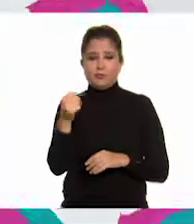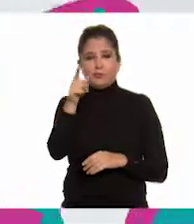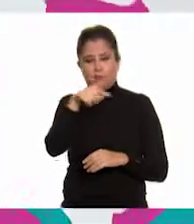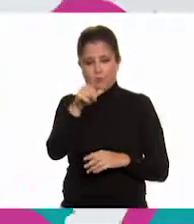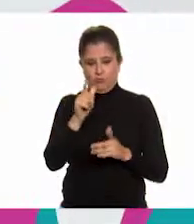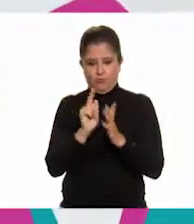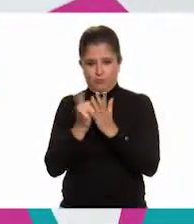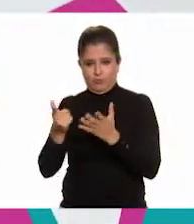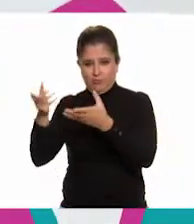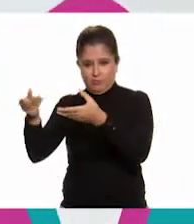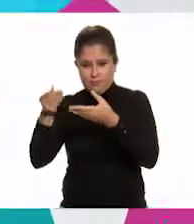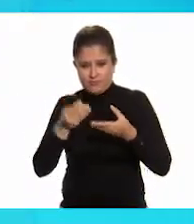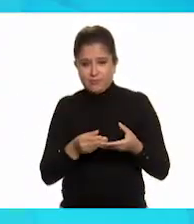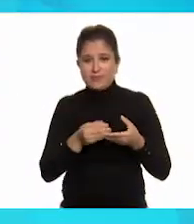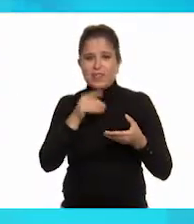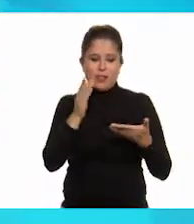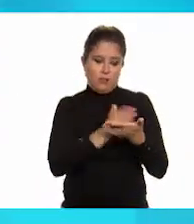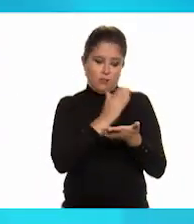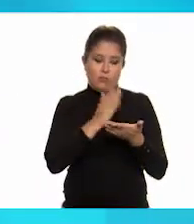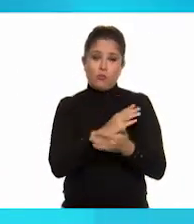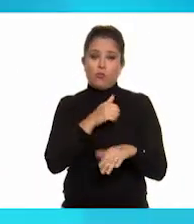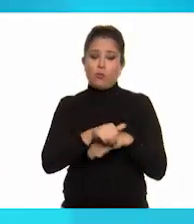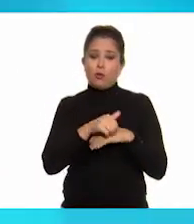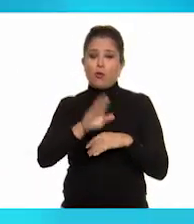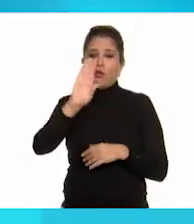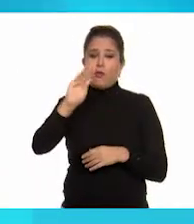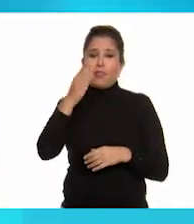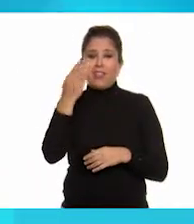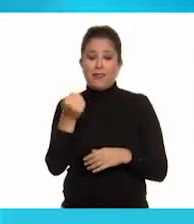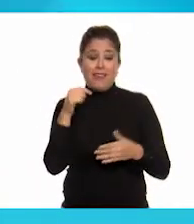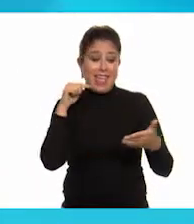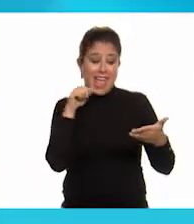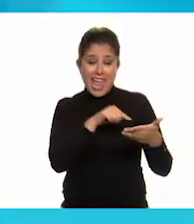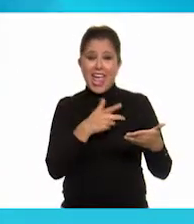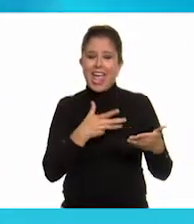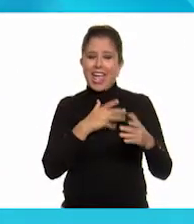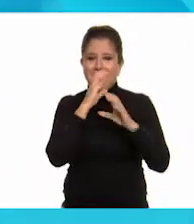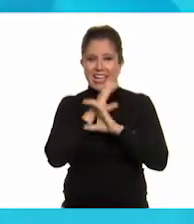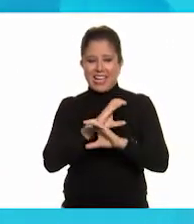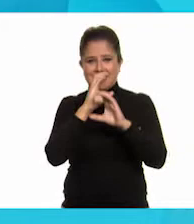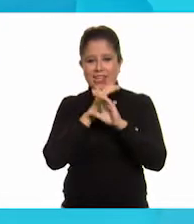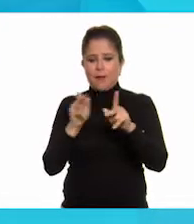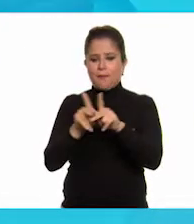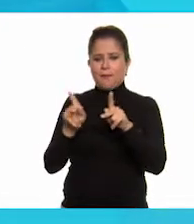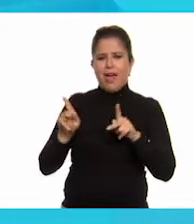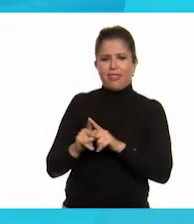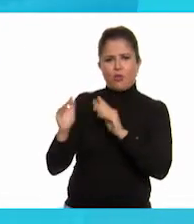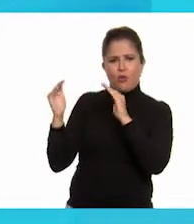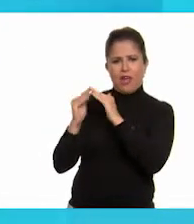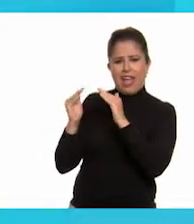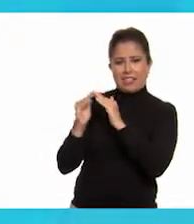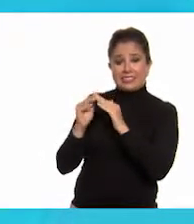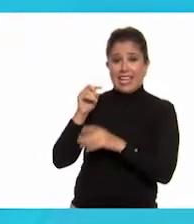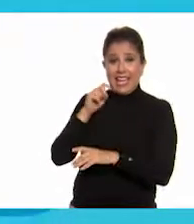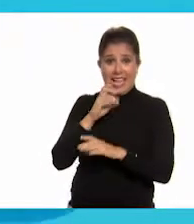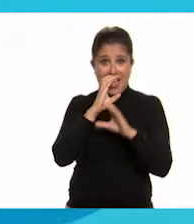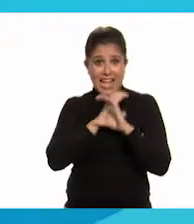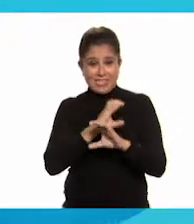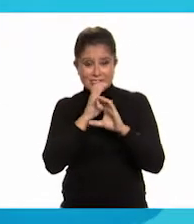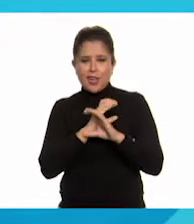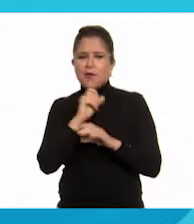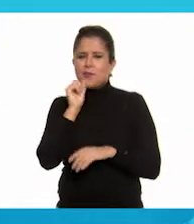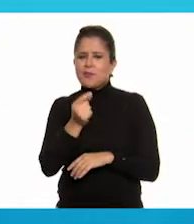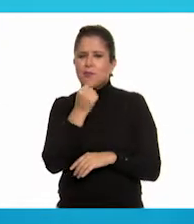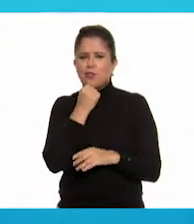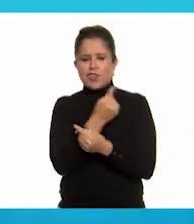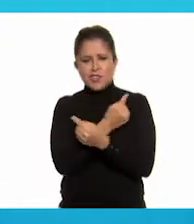libro, ábrelo en la página 99 y ahí tienes la letra del patio de mi casa, que es una ronda infantil